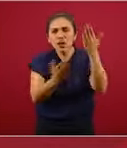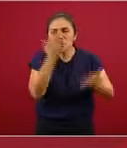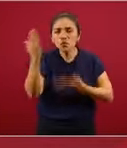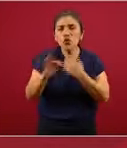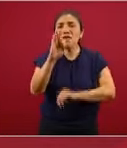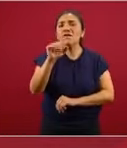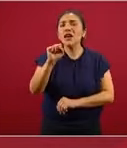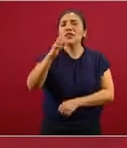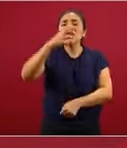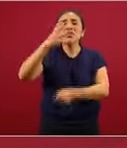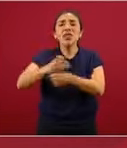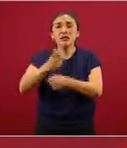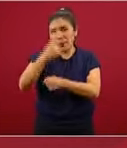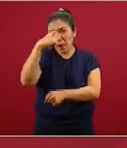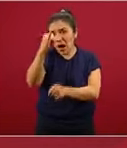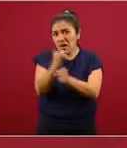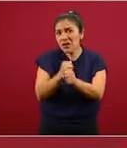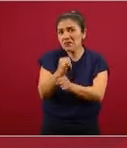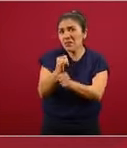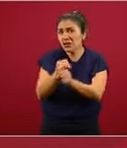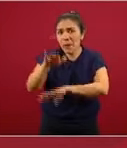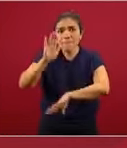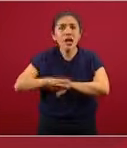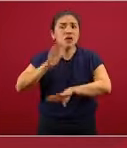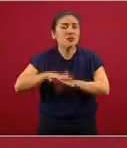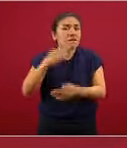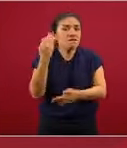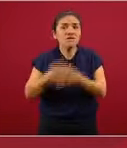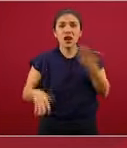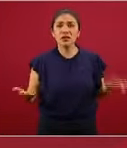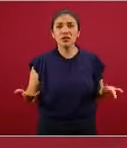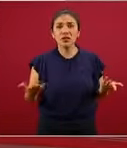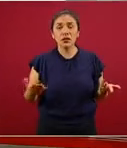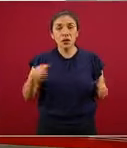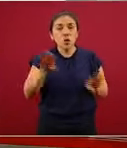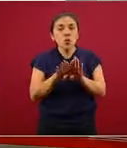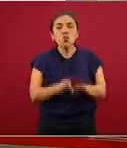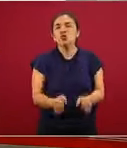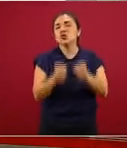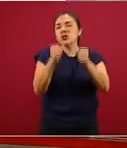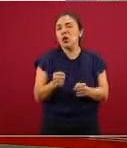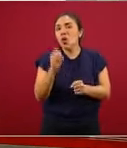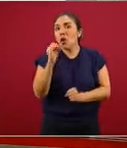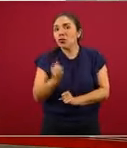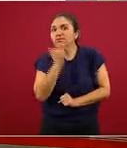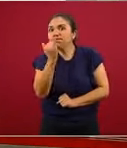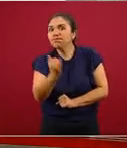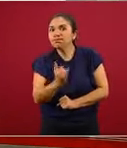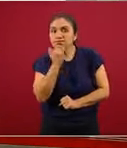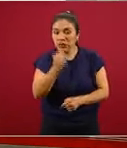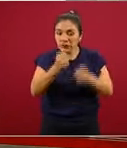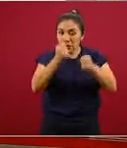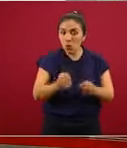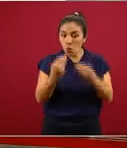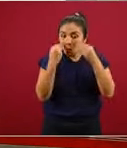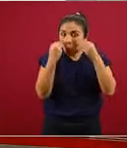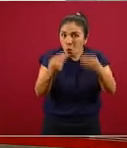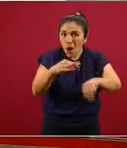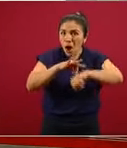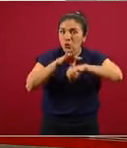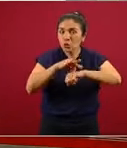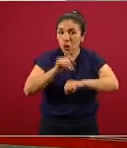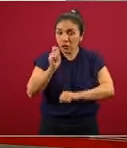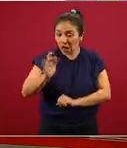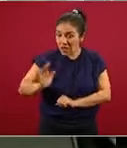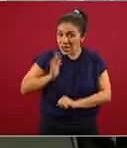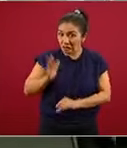fase 3 de investigación clínica, los ensayos clínicos comparados, para tener certeza o evidencia que muestre